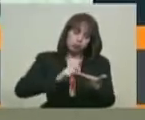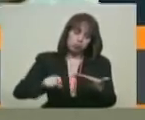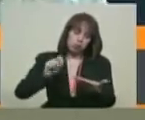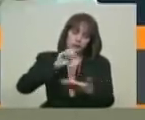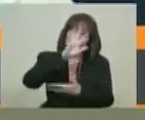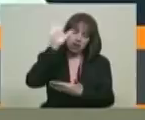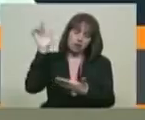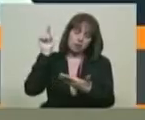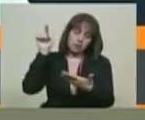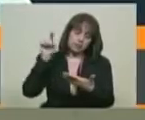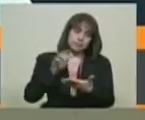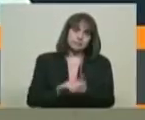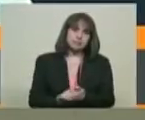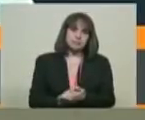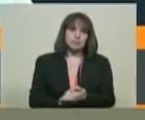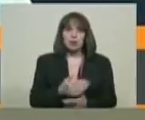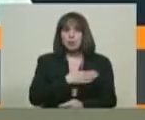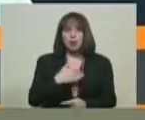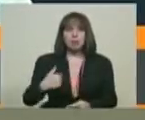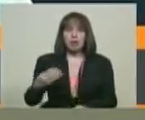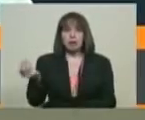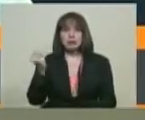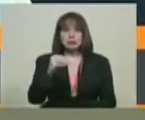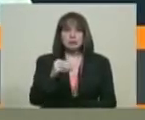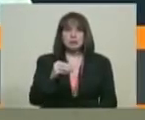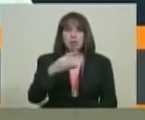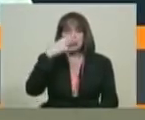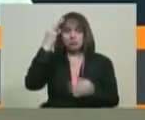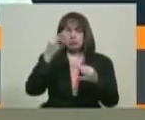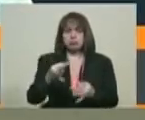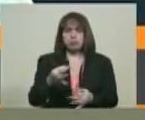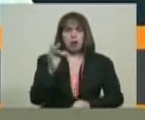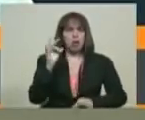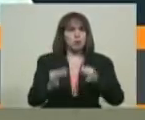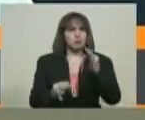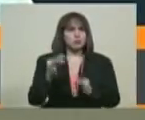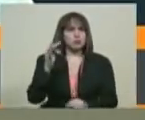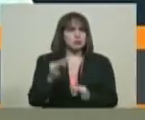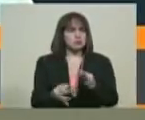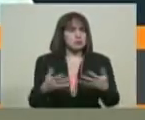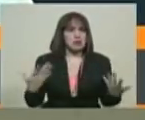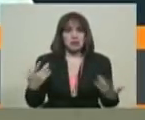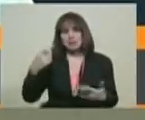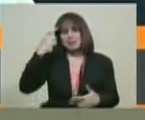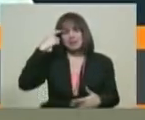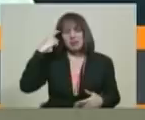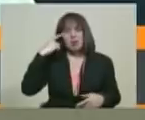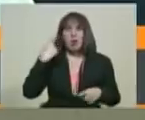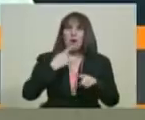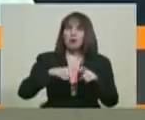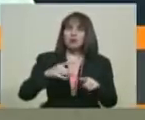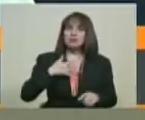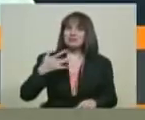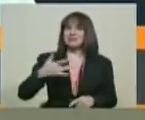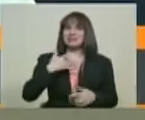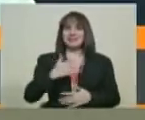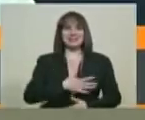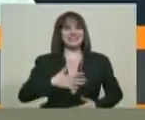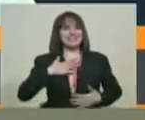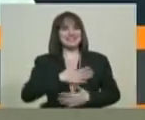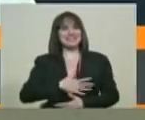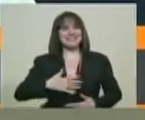Pero además de eso, los que creemos en la lucha por la justicia, sabemos que no hay otra forma de sentirse complacido